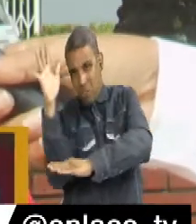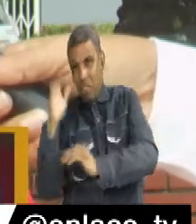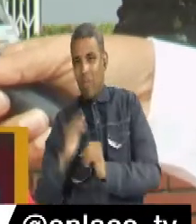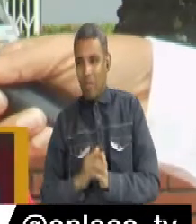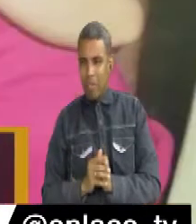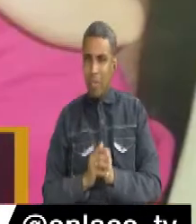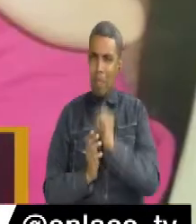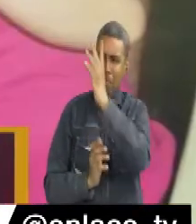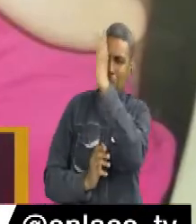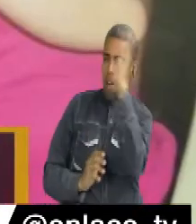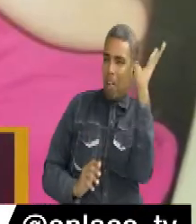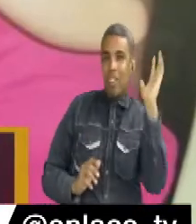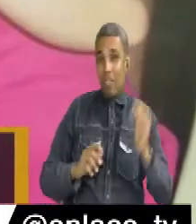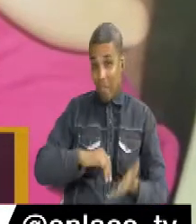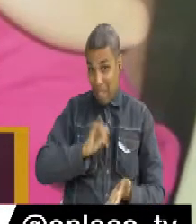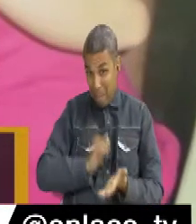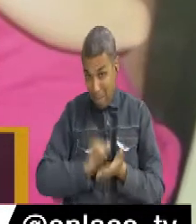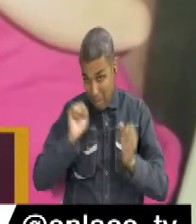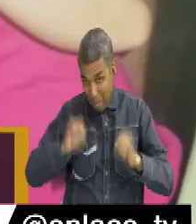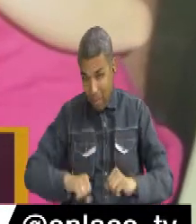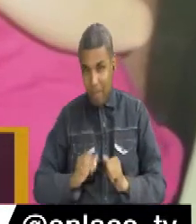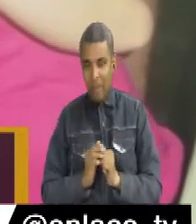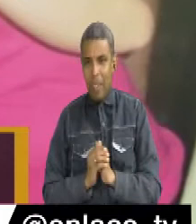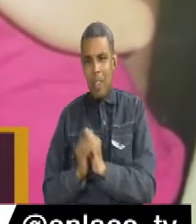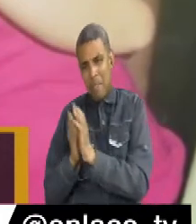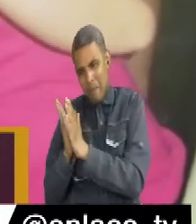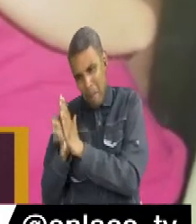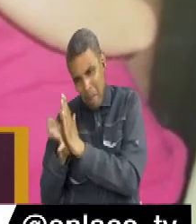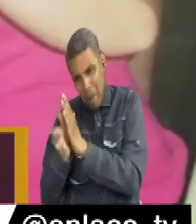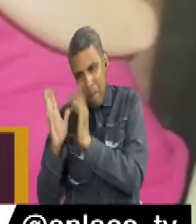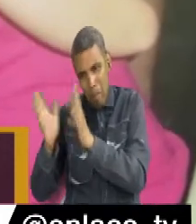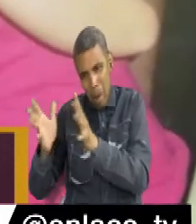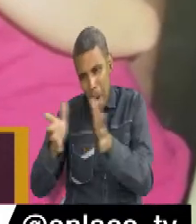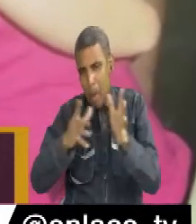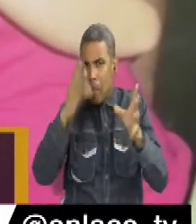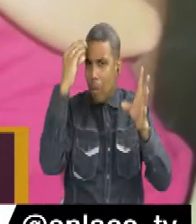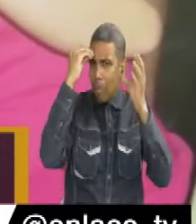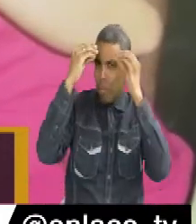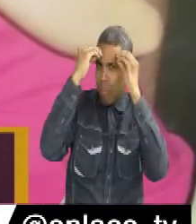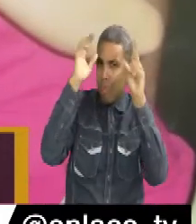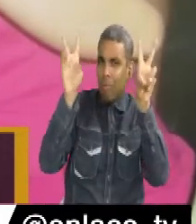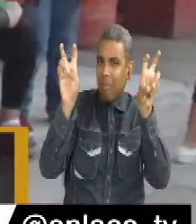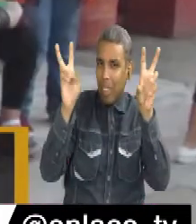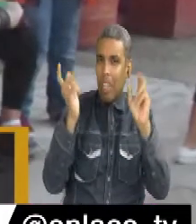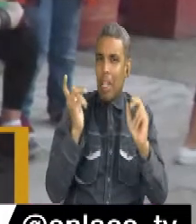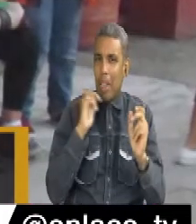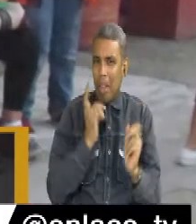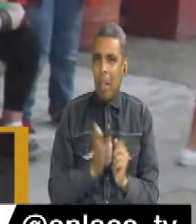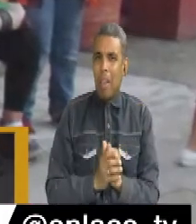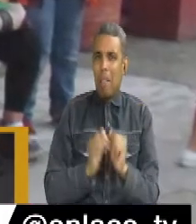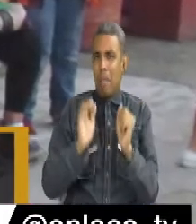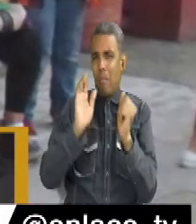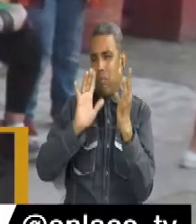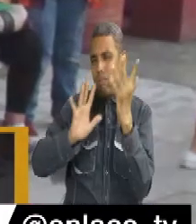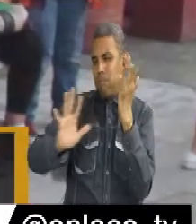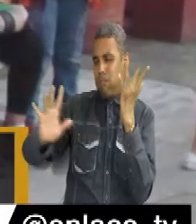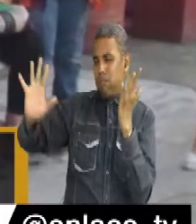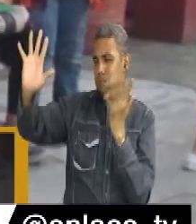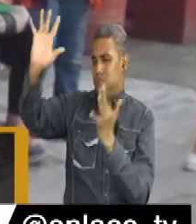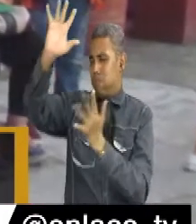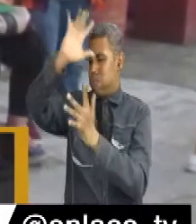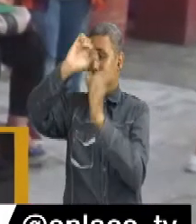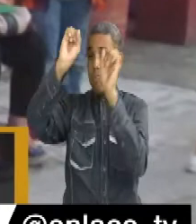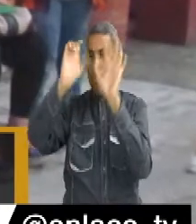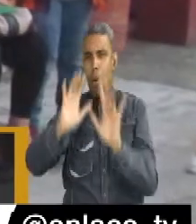del Parque Cincuentenario, donde vamos a aprender mucho de las constelaciones y aprender a